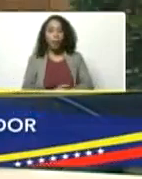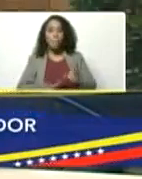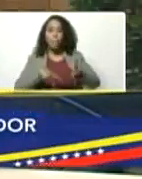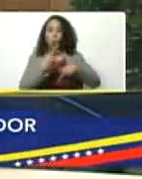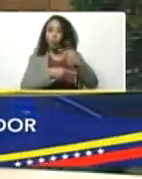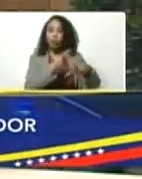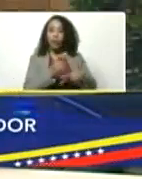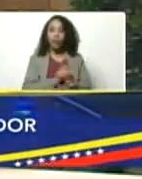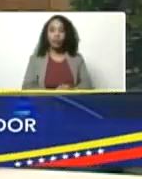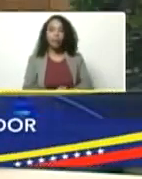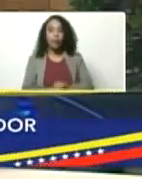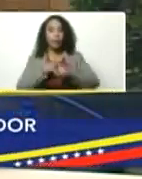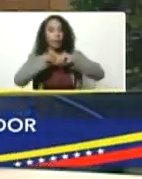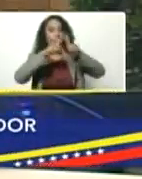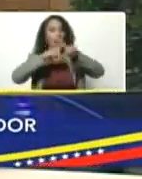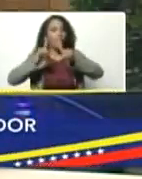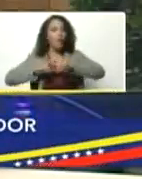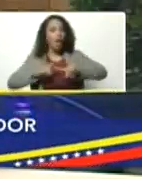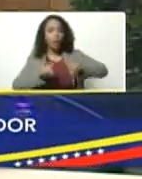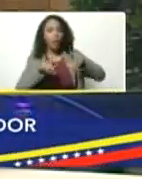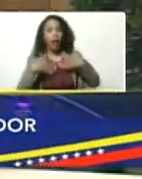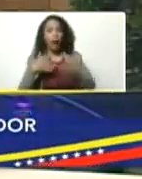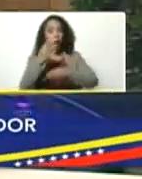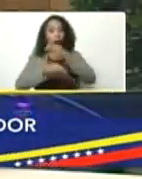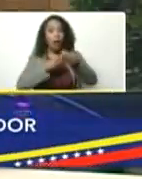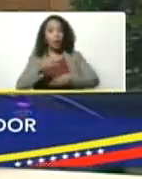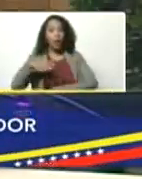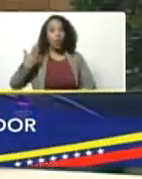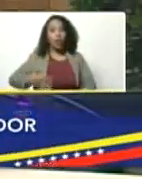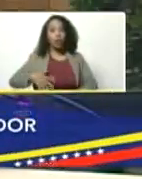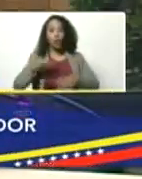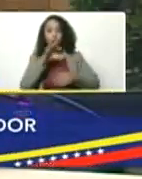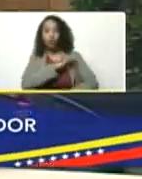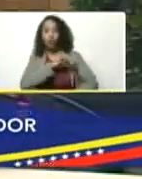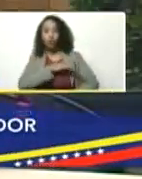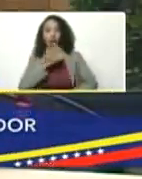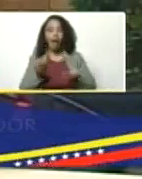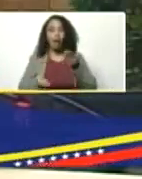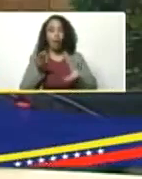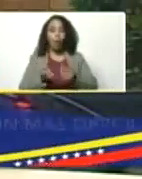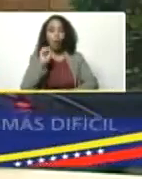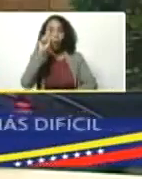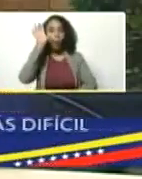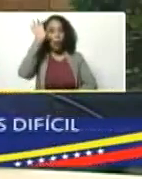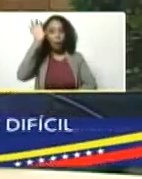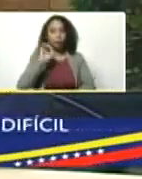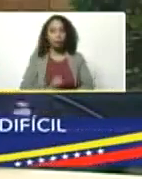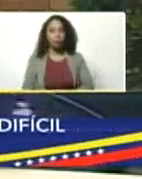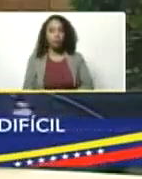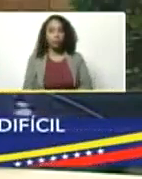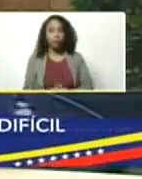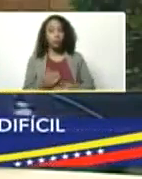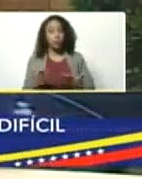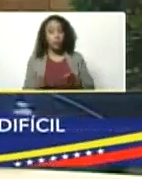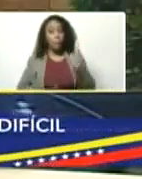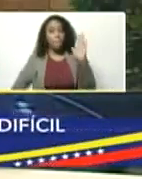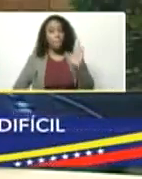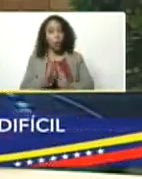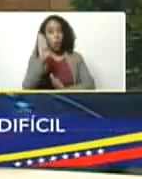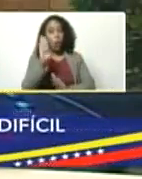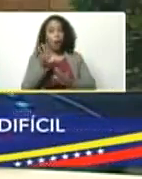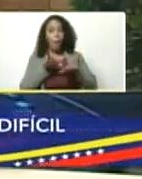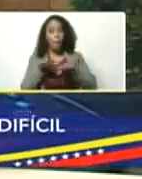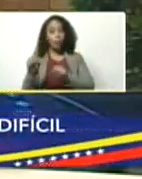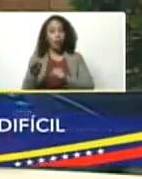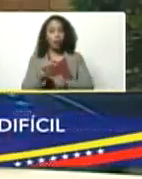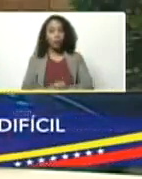productiva, diversificada, que garantice los derechos sociales y la estabilidad de un país y supere al